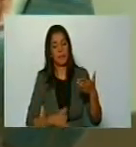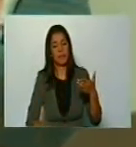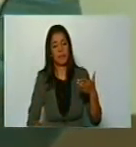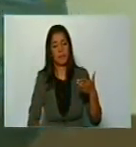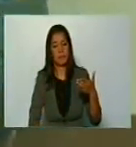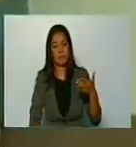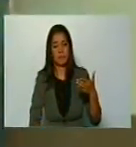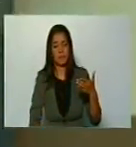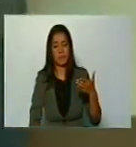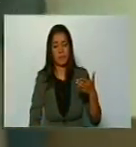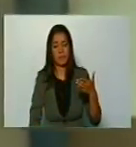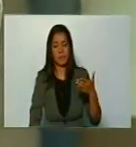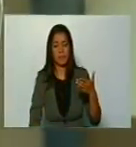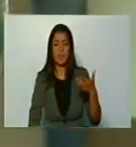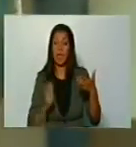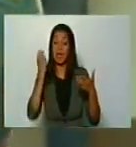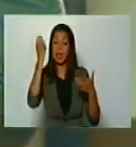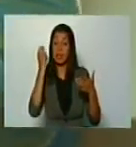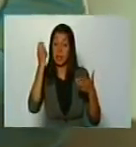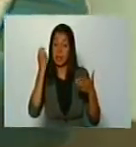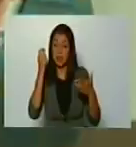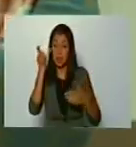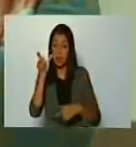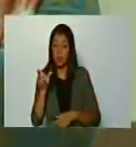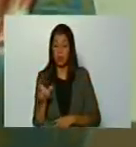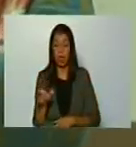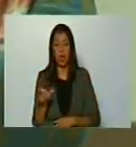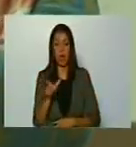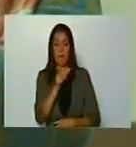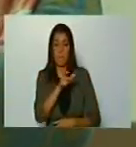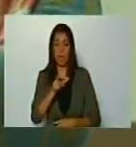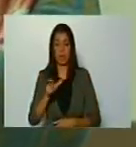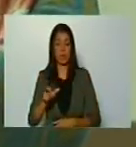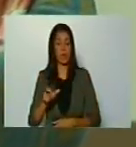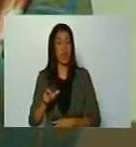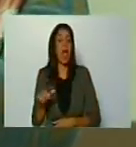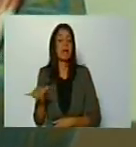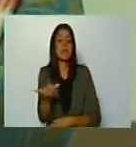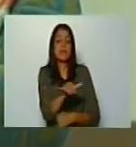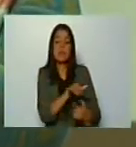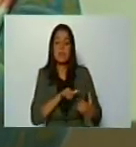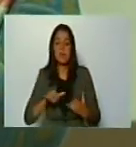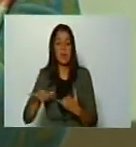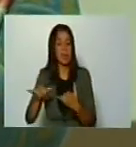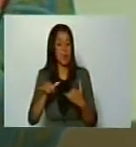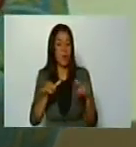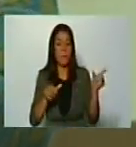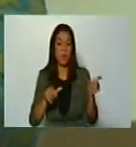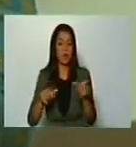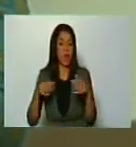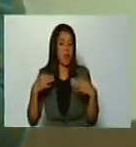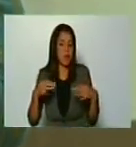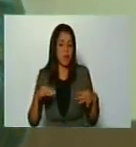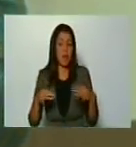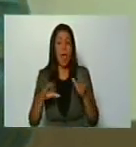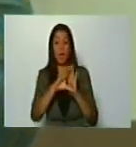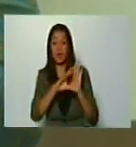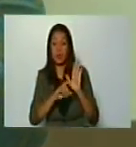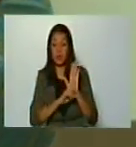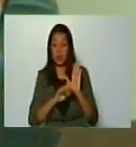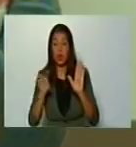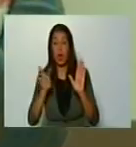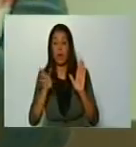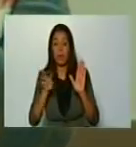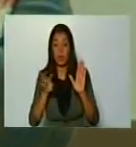La condición de un diputado no es igual a cualquier ciudadano. La Constitución de la República Bolivariana